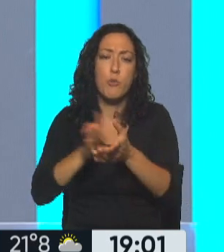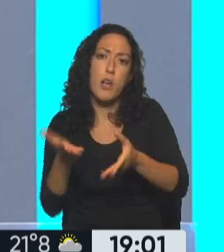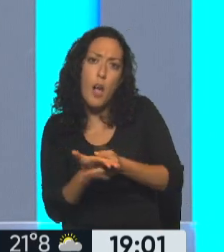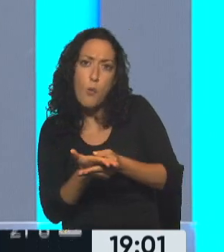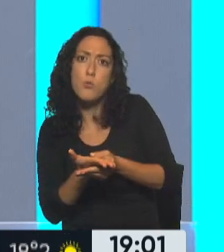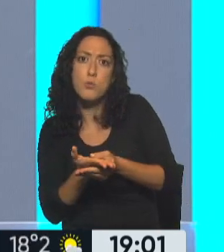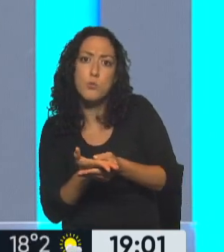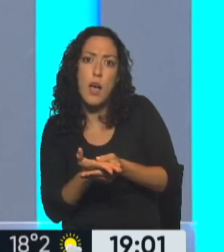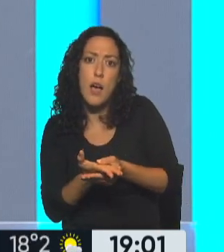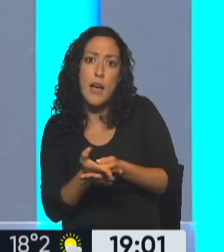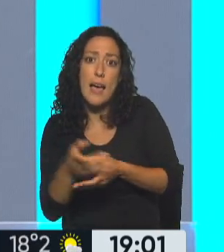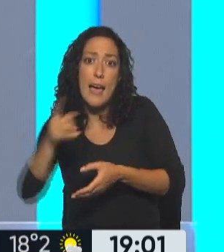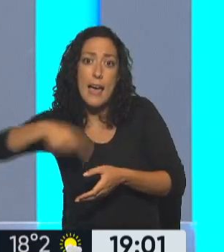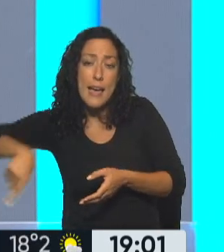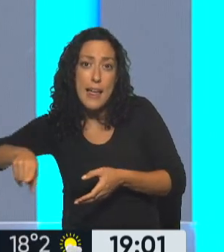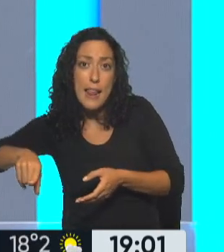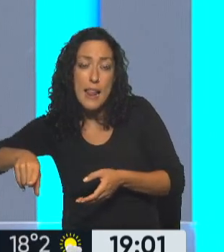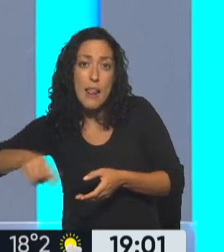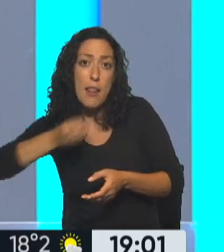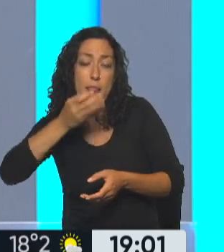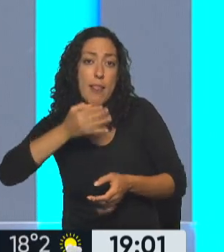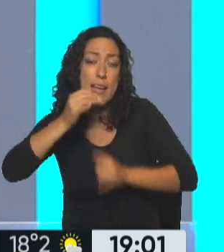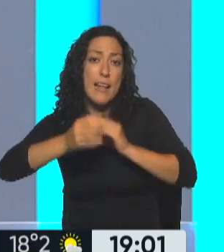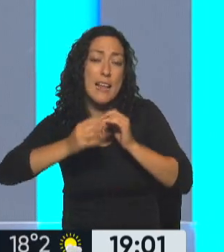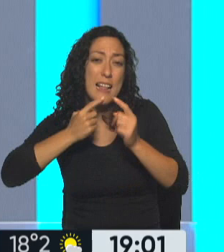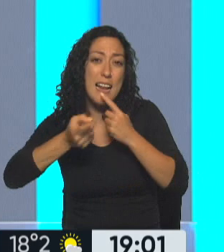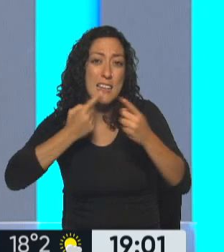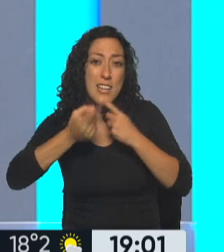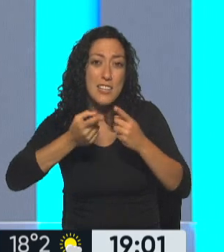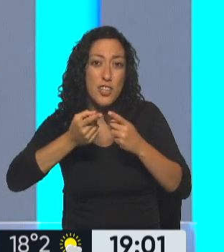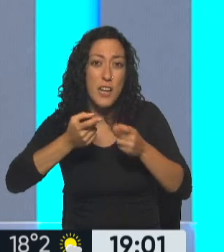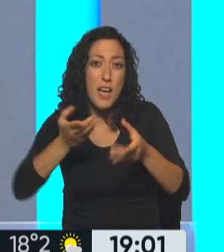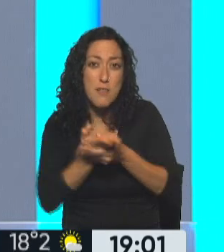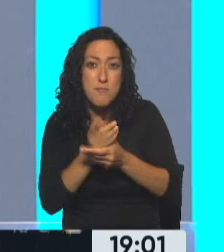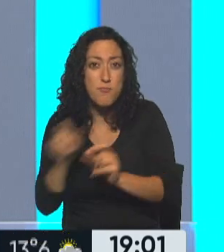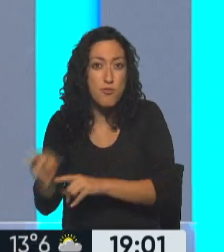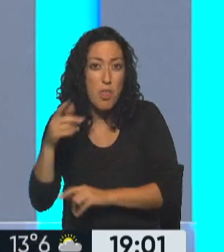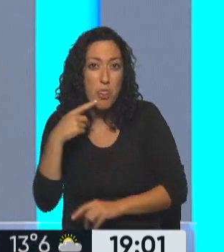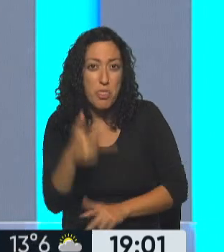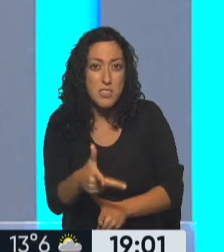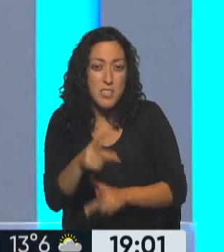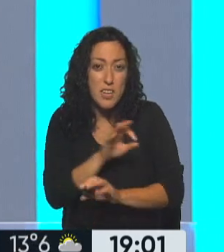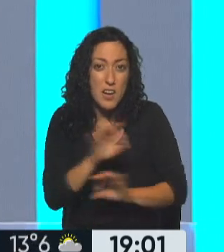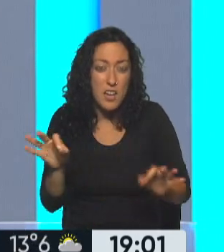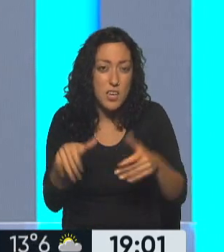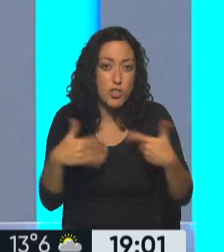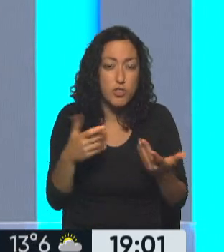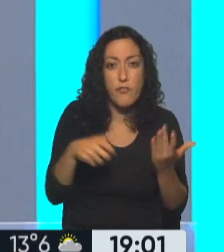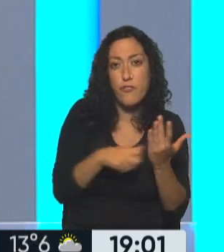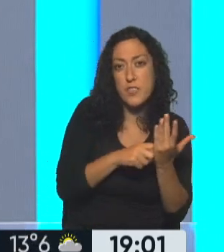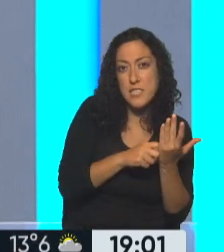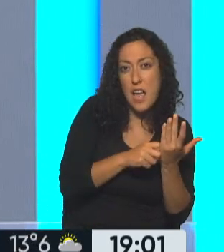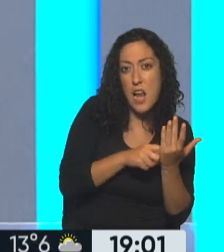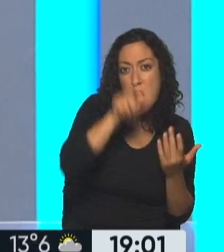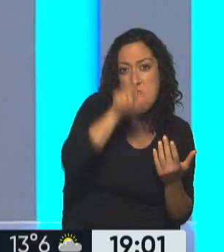que no había dicho en el marco de su declaración indagatoria, en el propio expediente. Hoy el fiscal dijo, oiga, vea, paren un poquito con